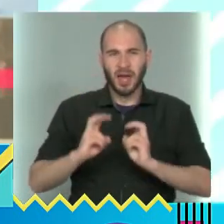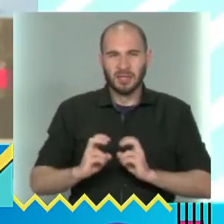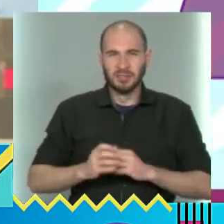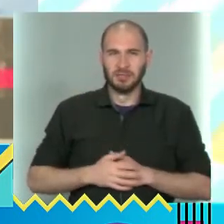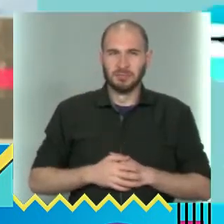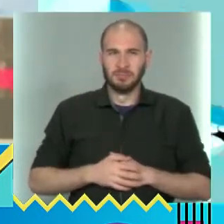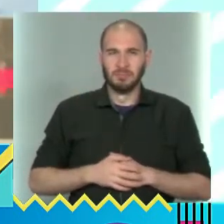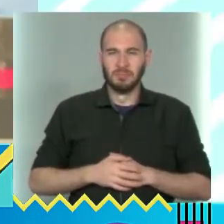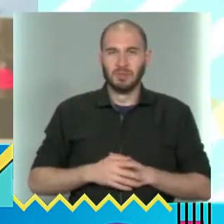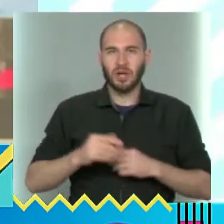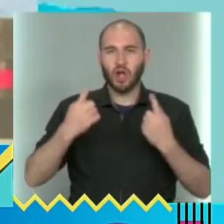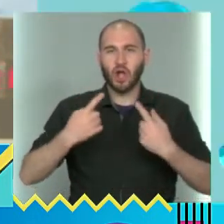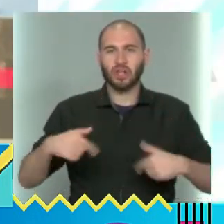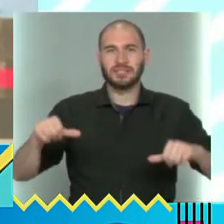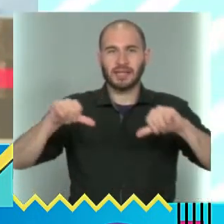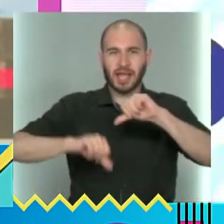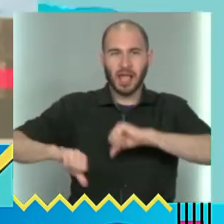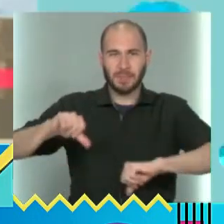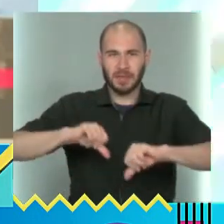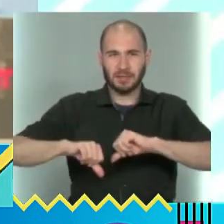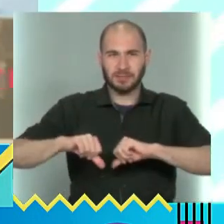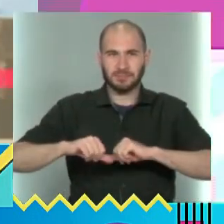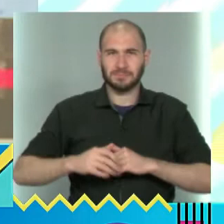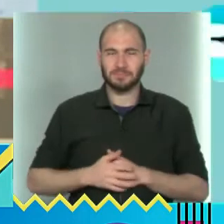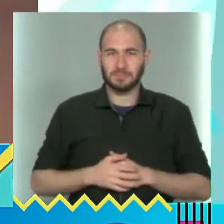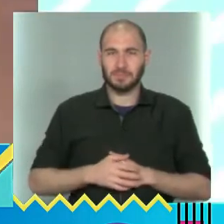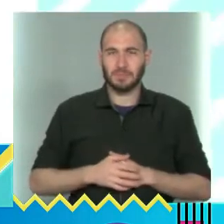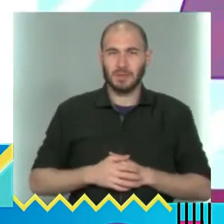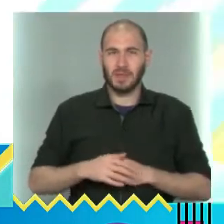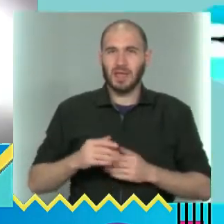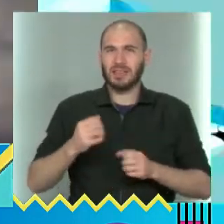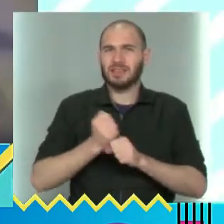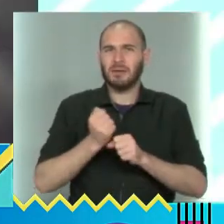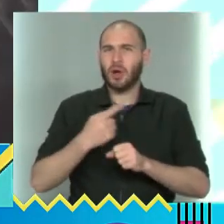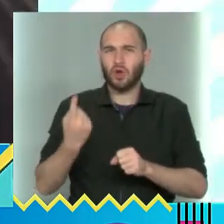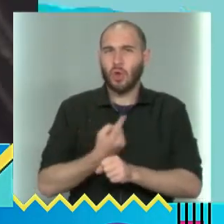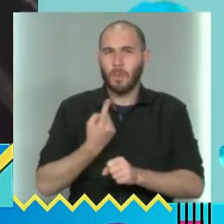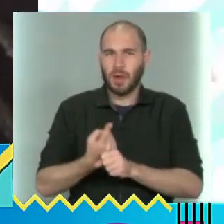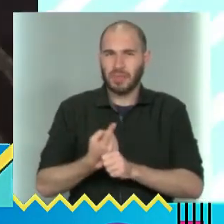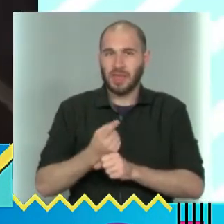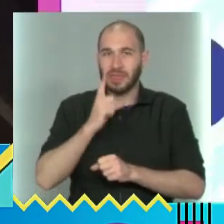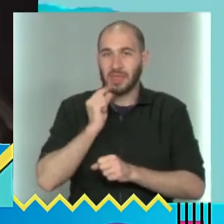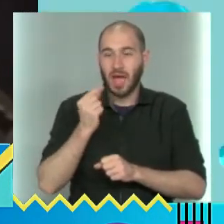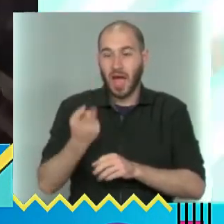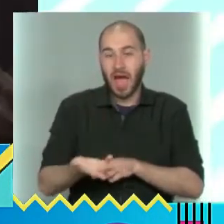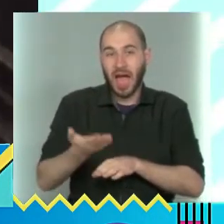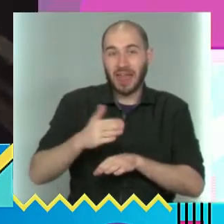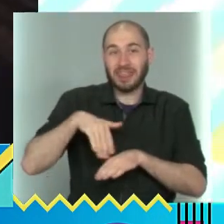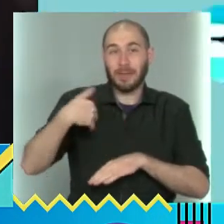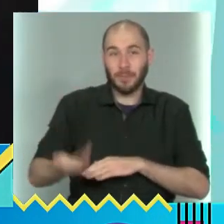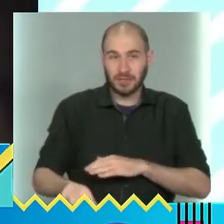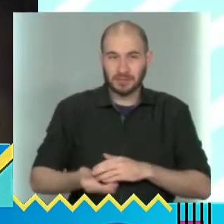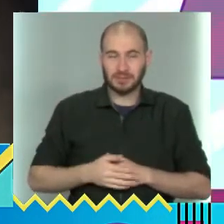los Elementos Químicos, no alcanzó a realizar su tarea y el día